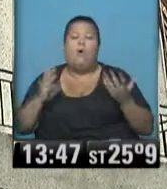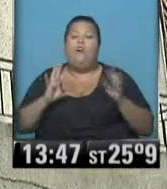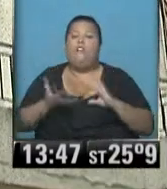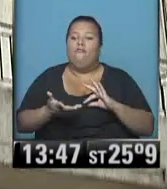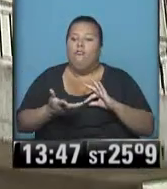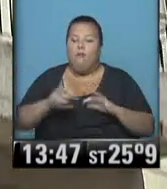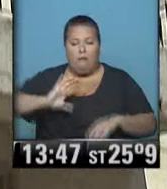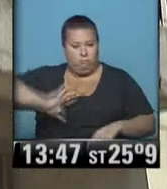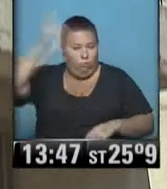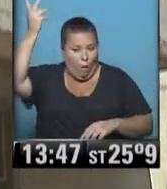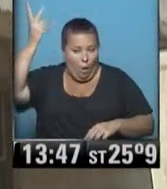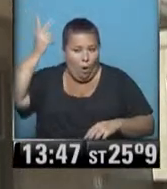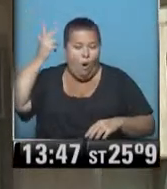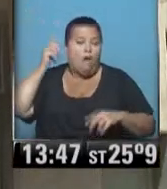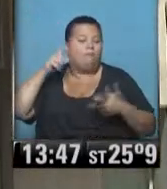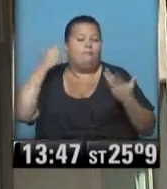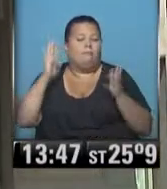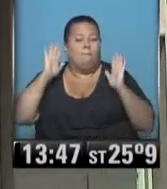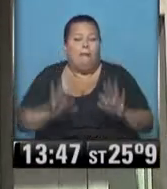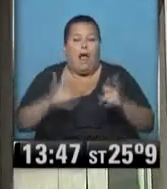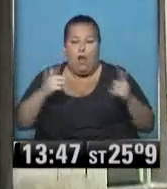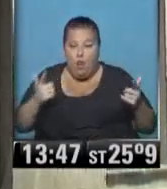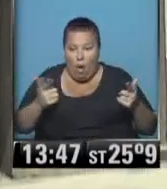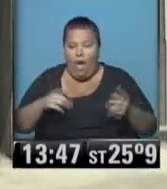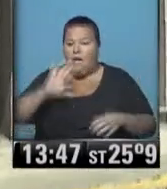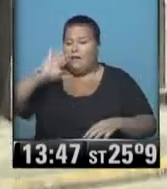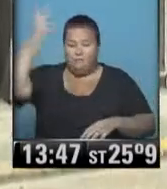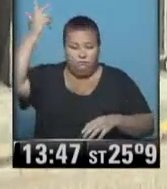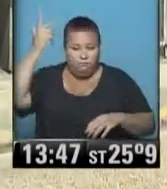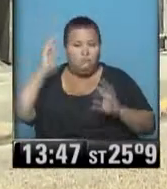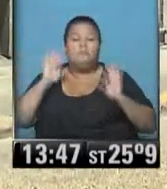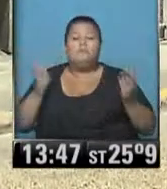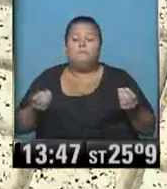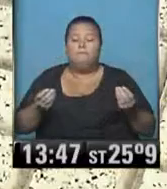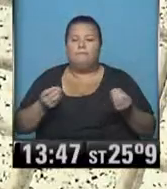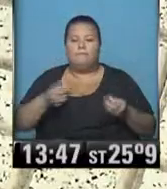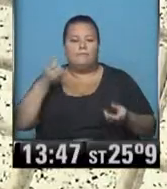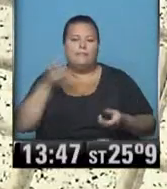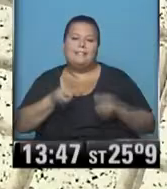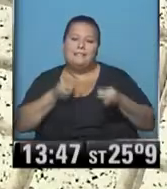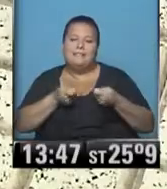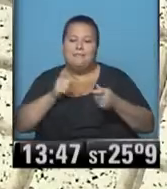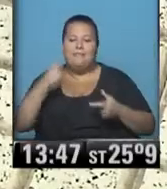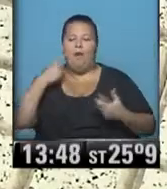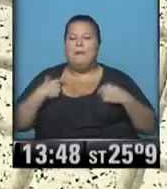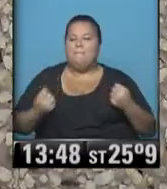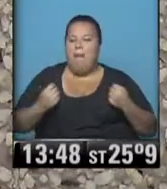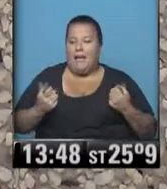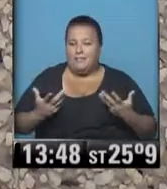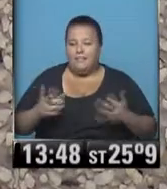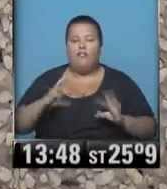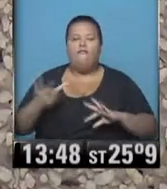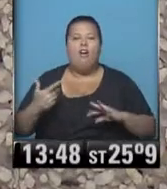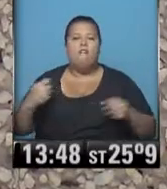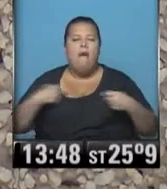una furia que es irrefrenable, una ira irrefrenable, fogoneada por el machismo,